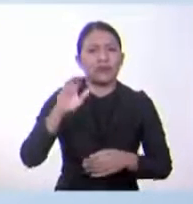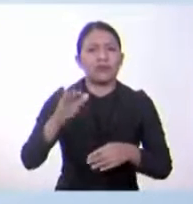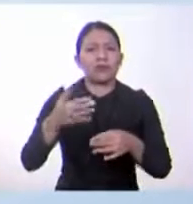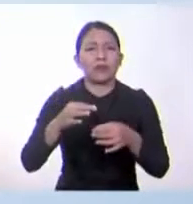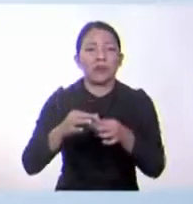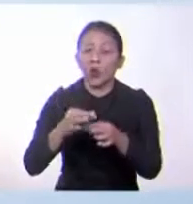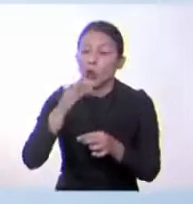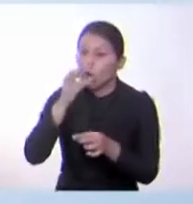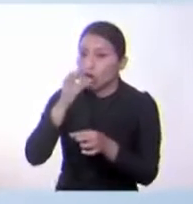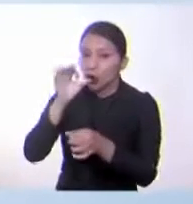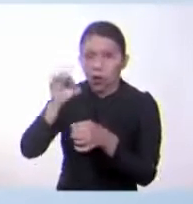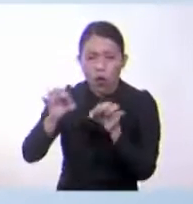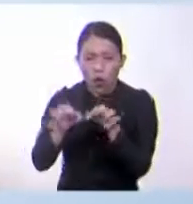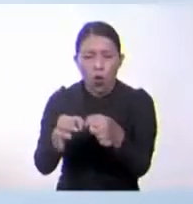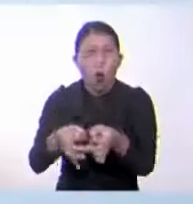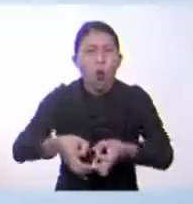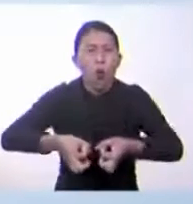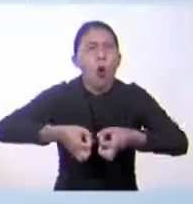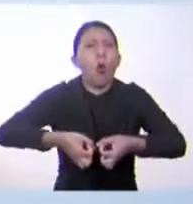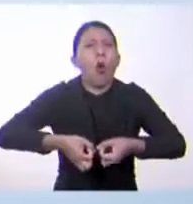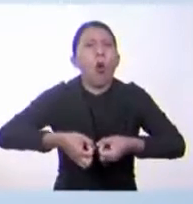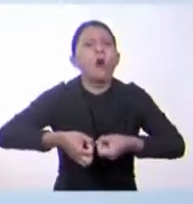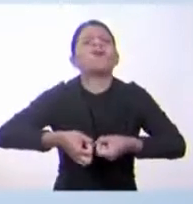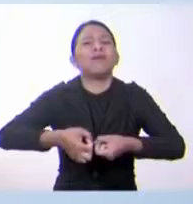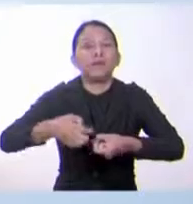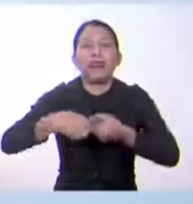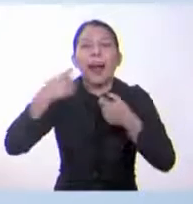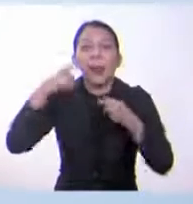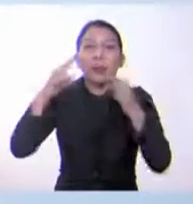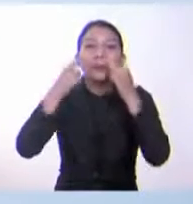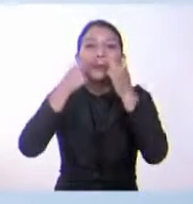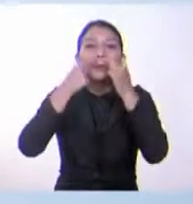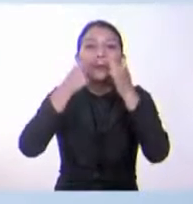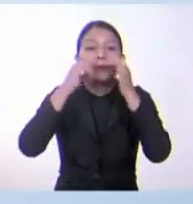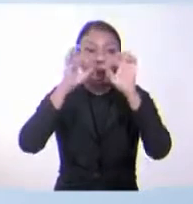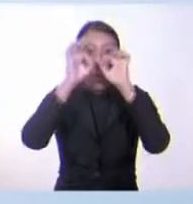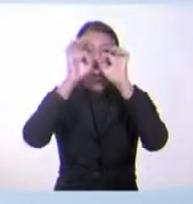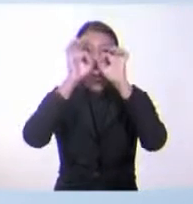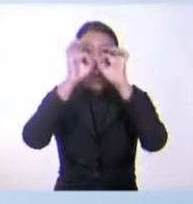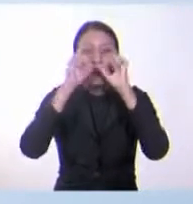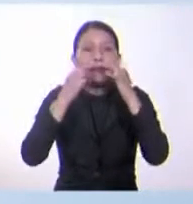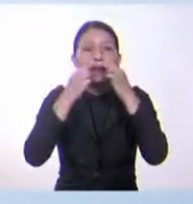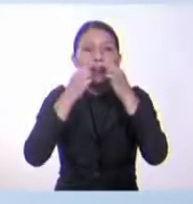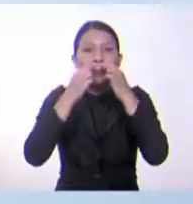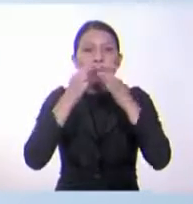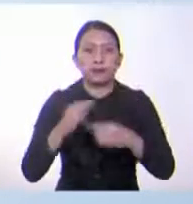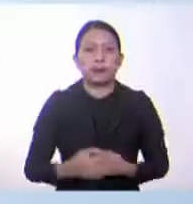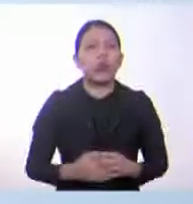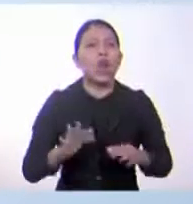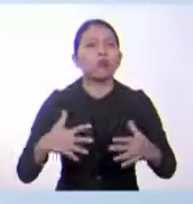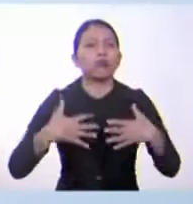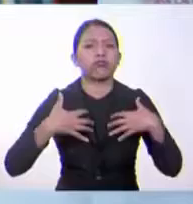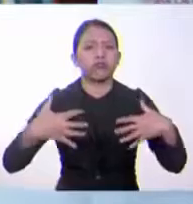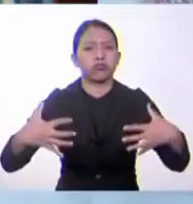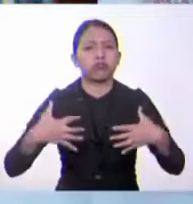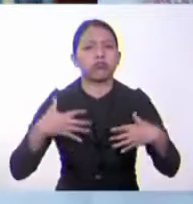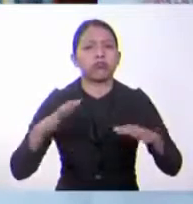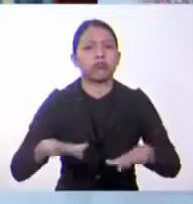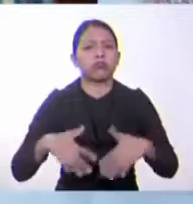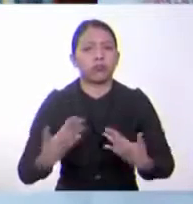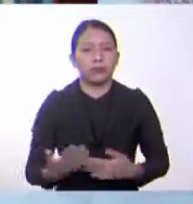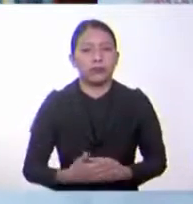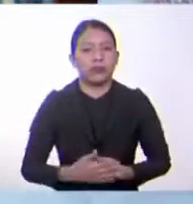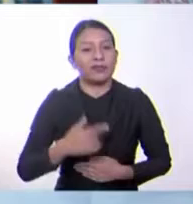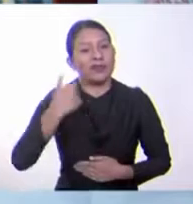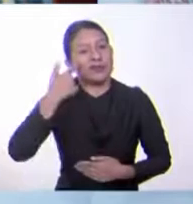la cavidad nasal por donde entra el aire. Ahora, ¿cómo funcionan nuestros pulmones? Si nosotros